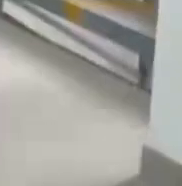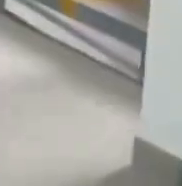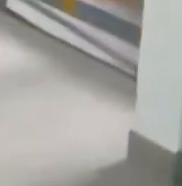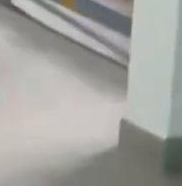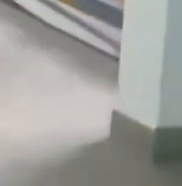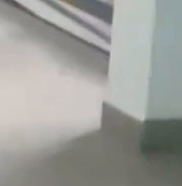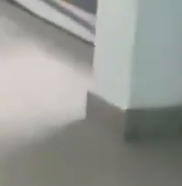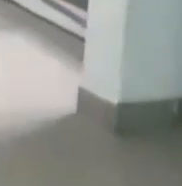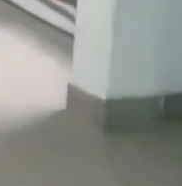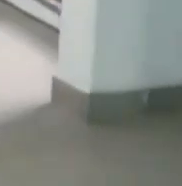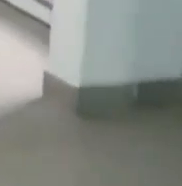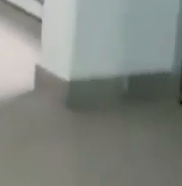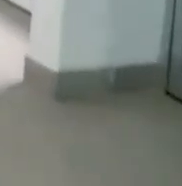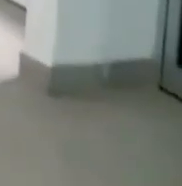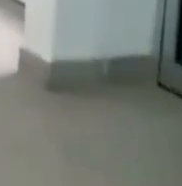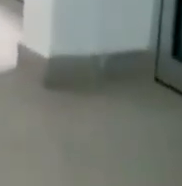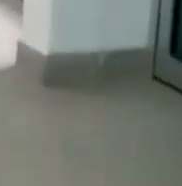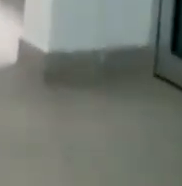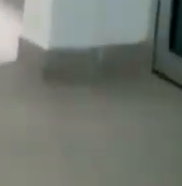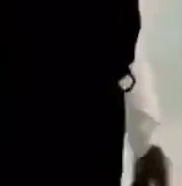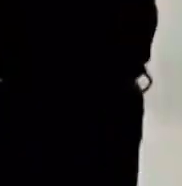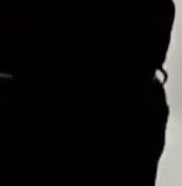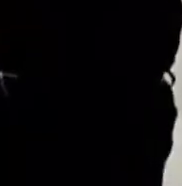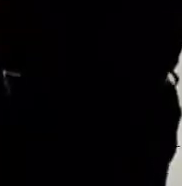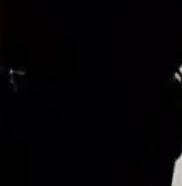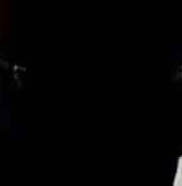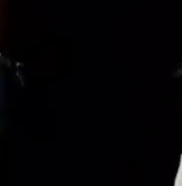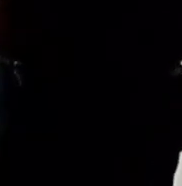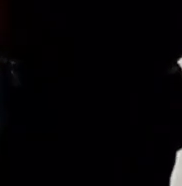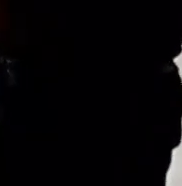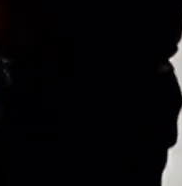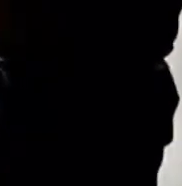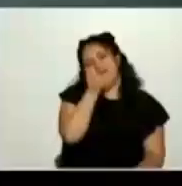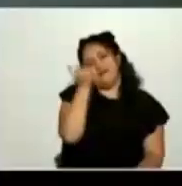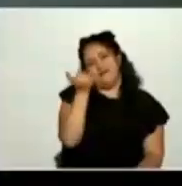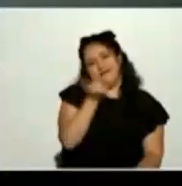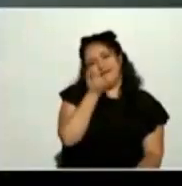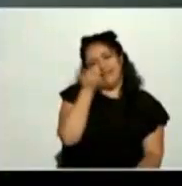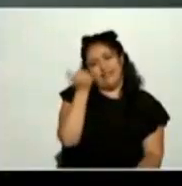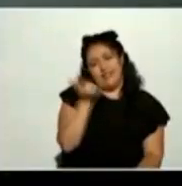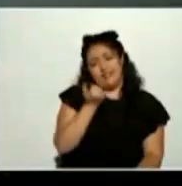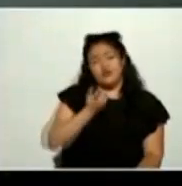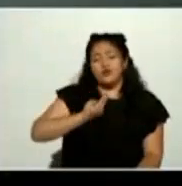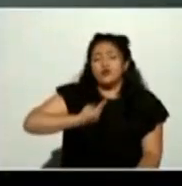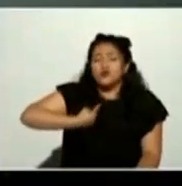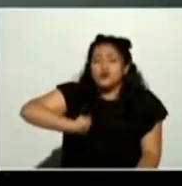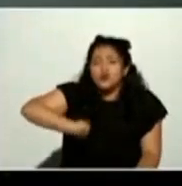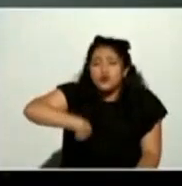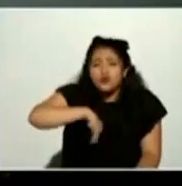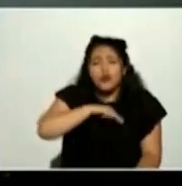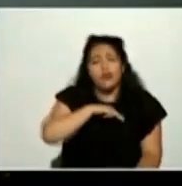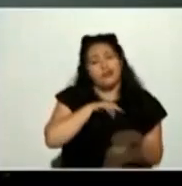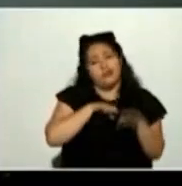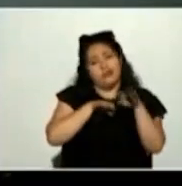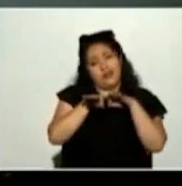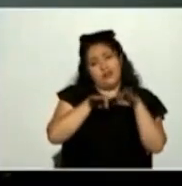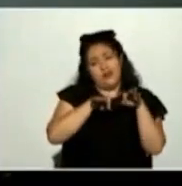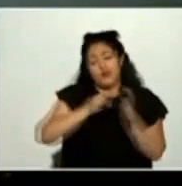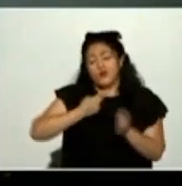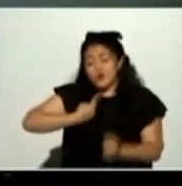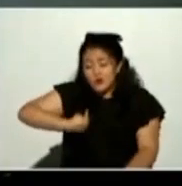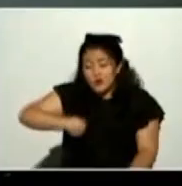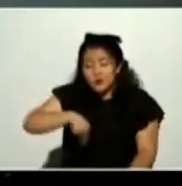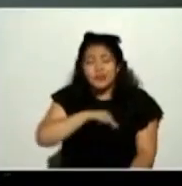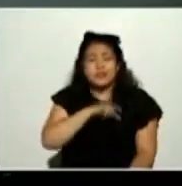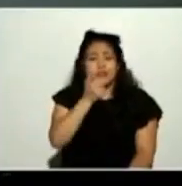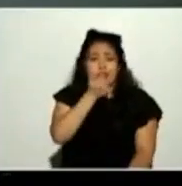y aunque queda un año para que ella concluya su periodo al frente de la máxima casa de estudios los logros presentados esta mañana han dejado claro el cariño